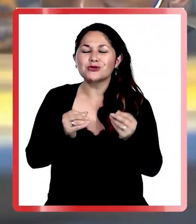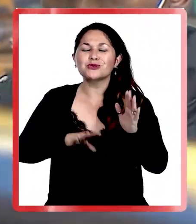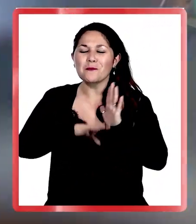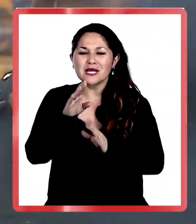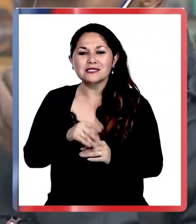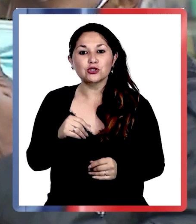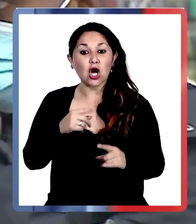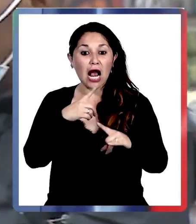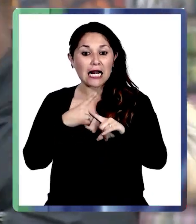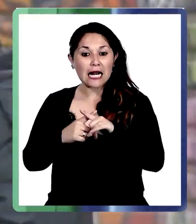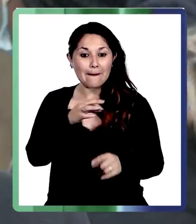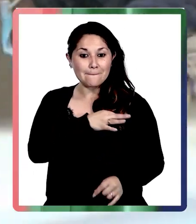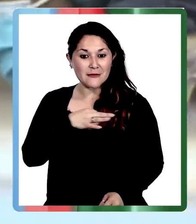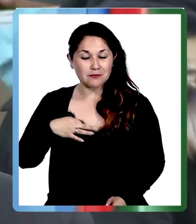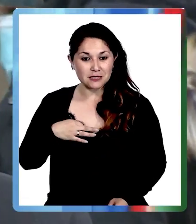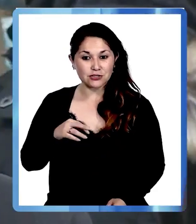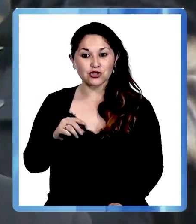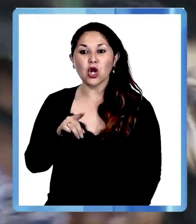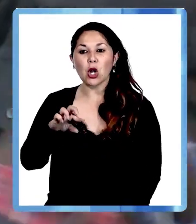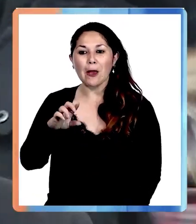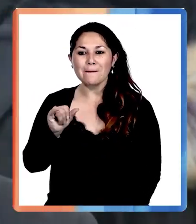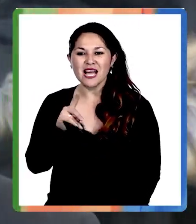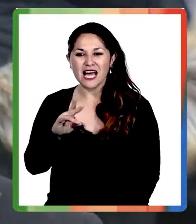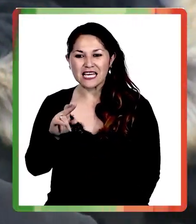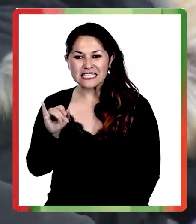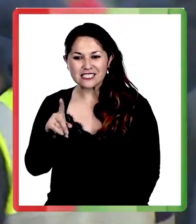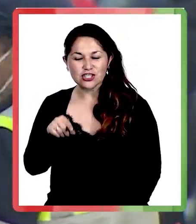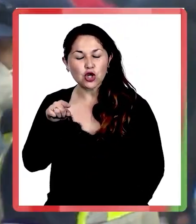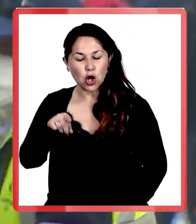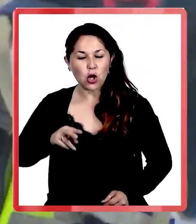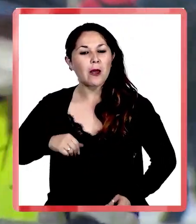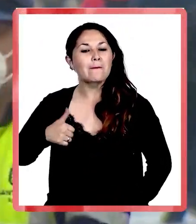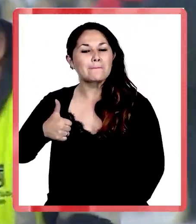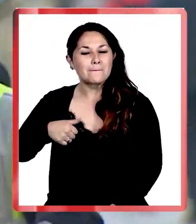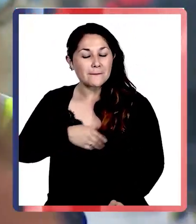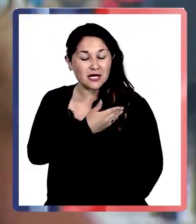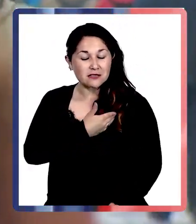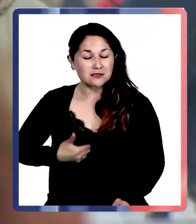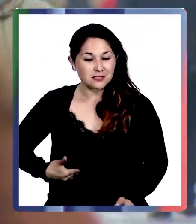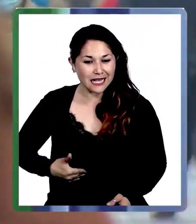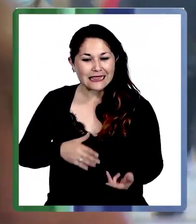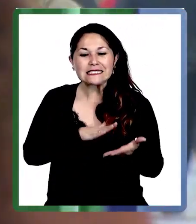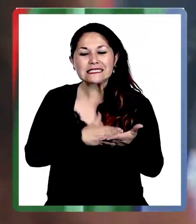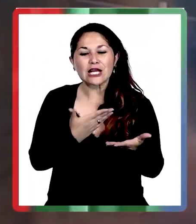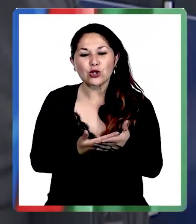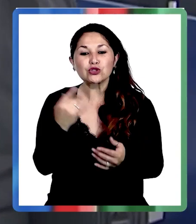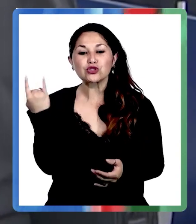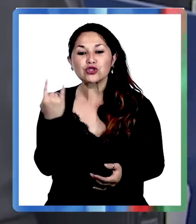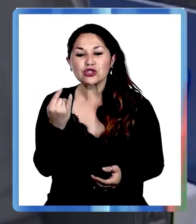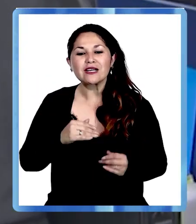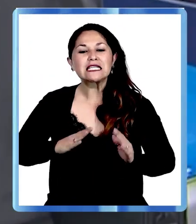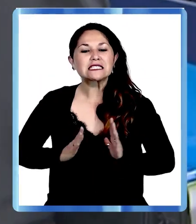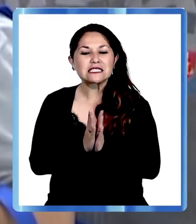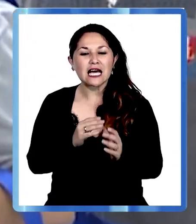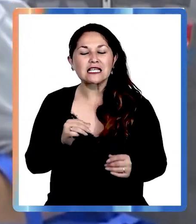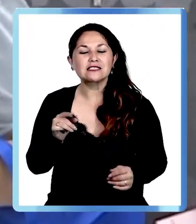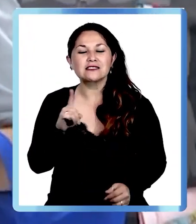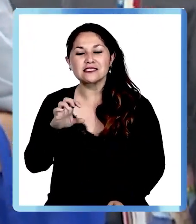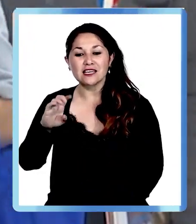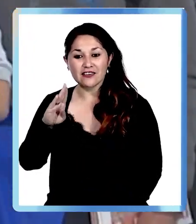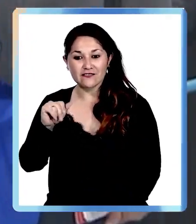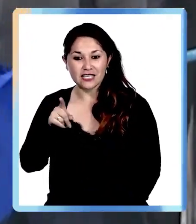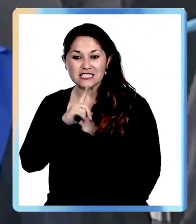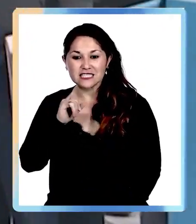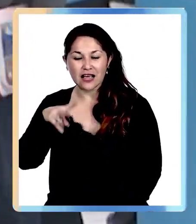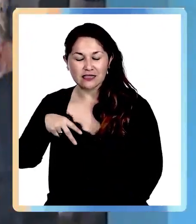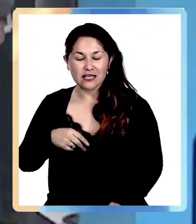hoy con el exministro de Salud, el doctor Enrique París, presidente del Instituto de Políticas Públicas en Salud de la Universidad San Sebastián. Doctor, como siempre, un gusto